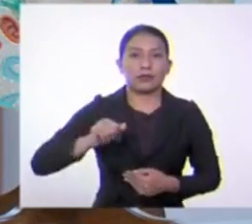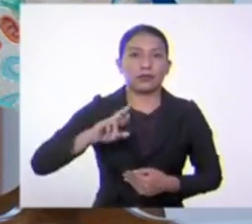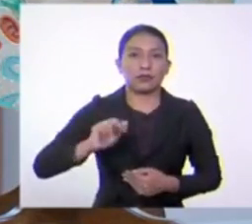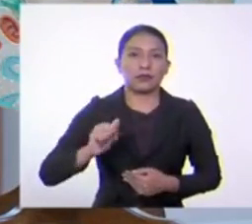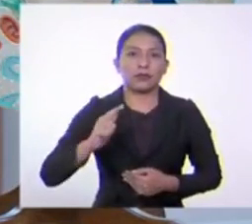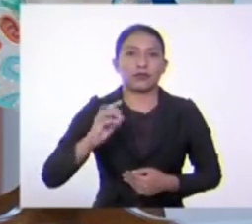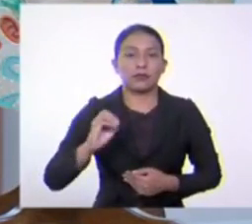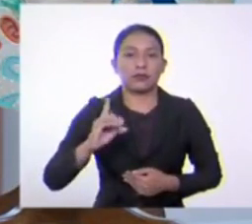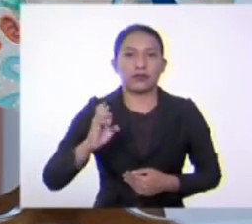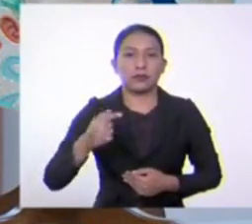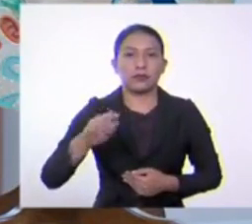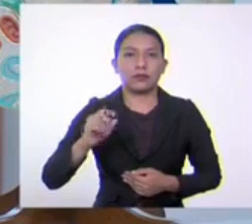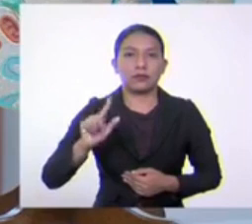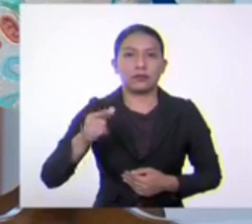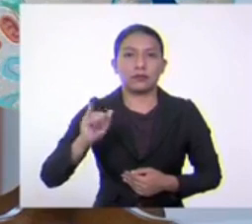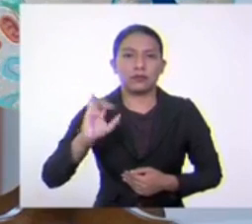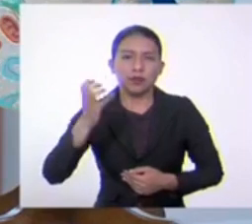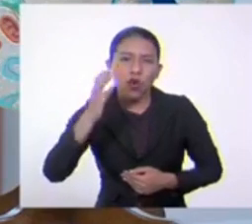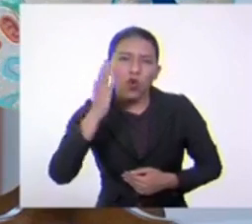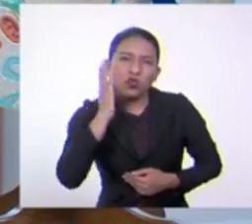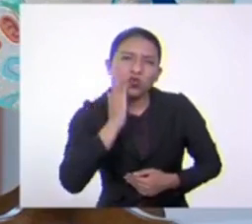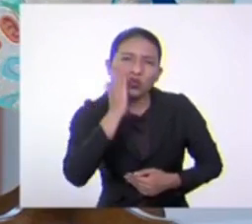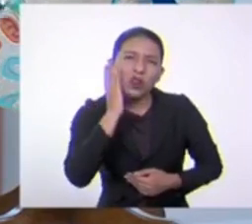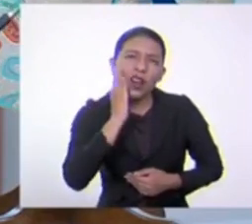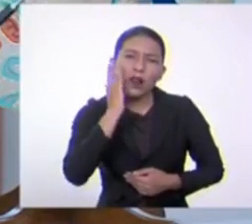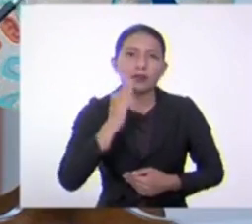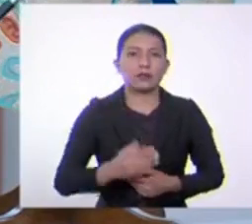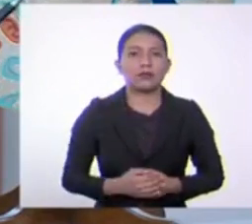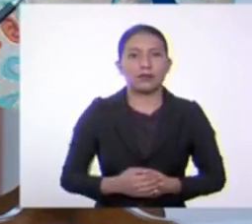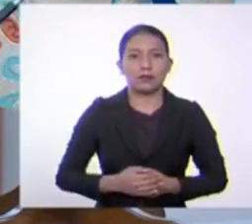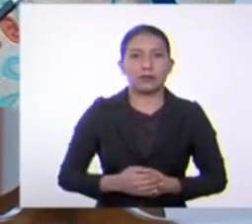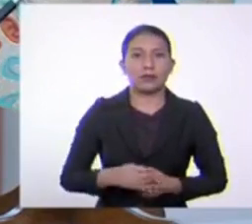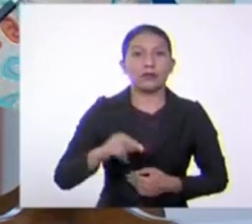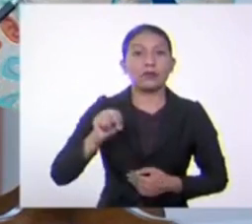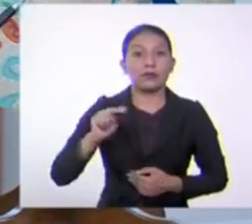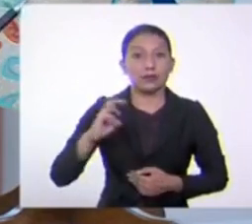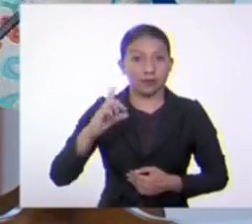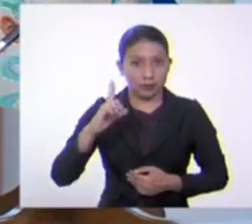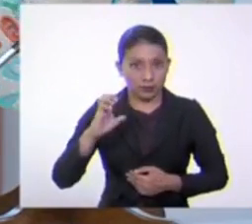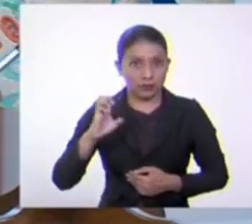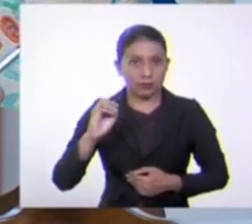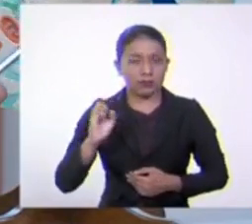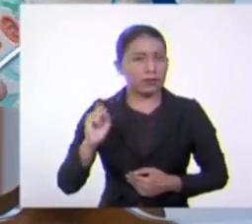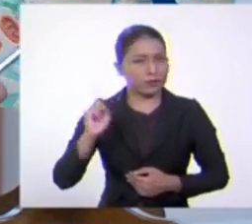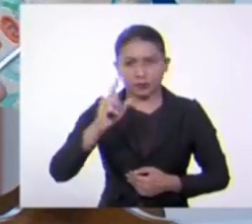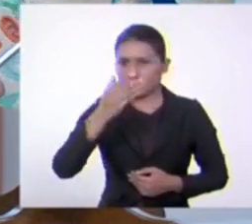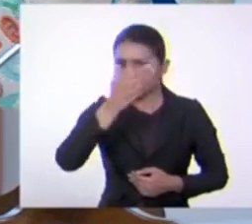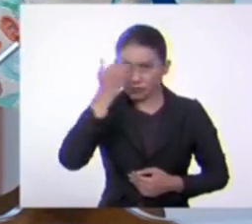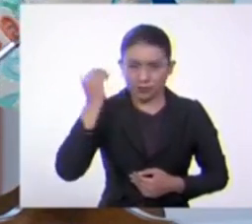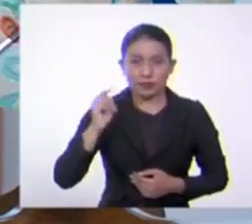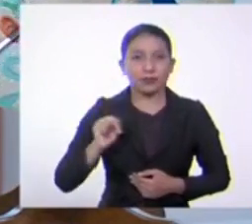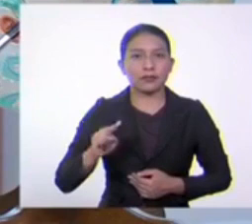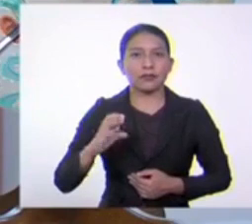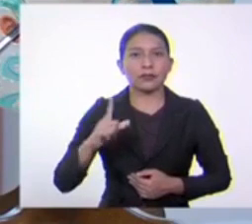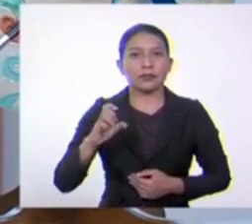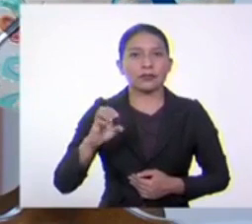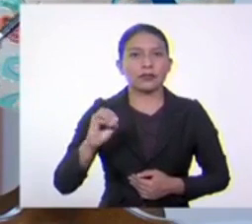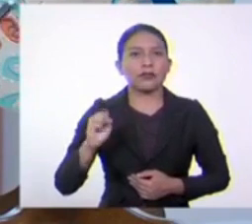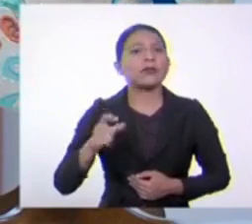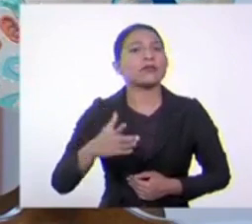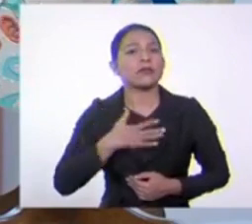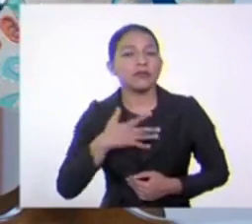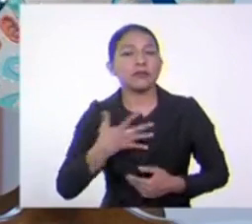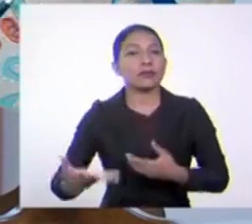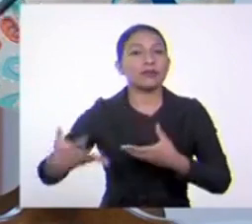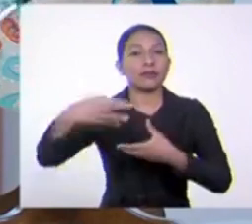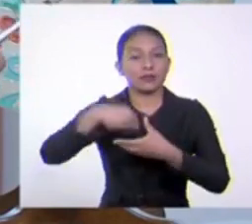color rosado y crema acá, y también los núcleos. Recordemos que el núcleo está envuelto también por